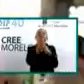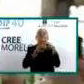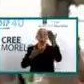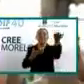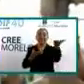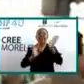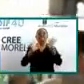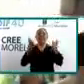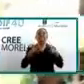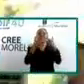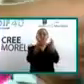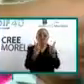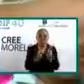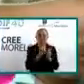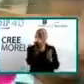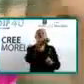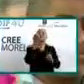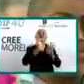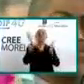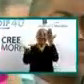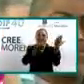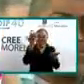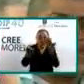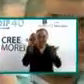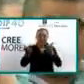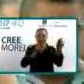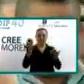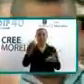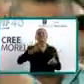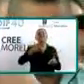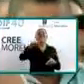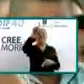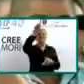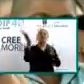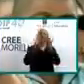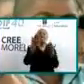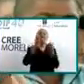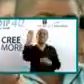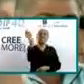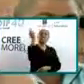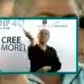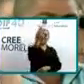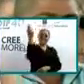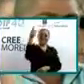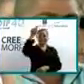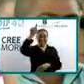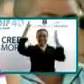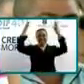Tenemos grupos escolares ya estudiando. Y tenemos estudiantes universitarios.